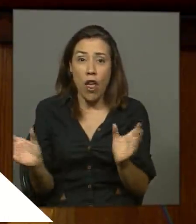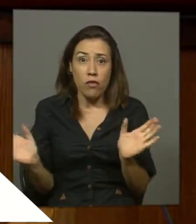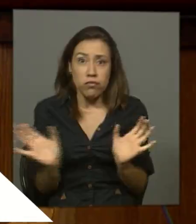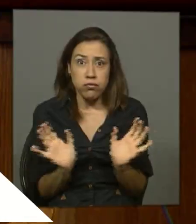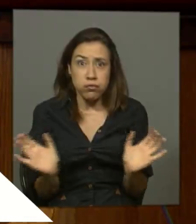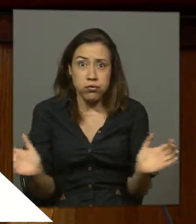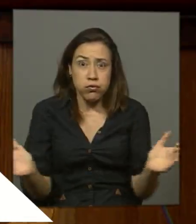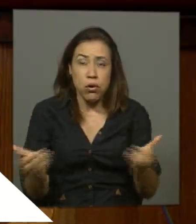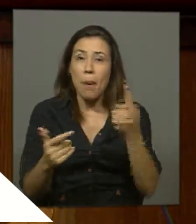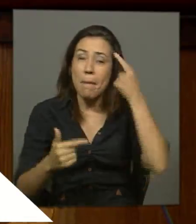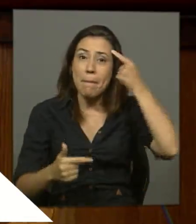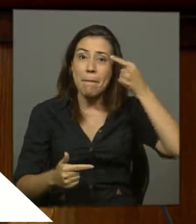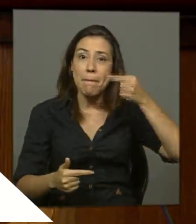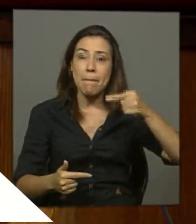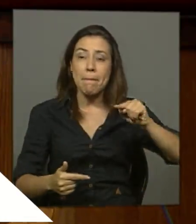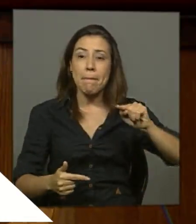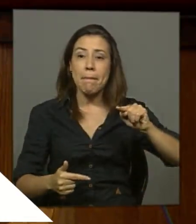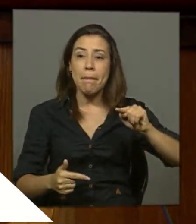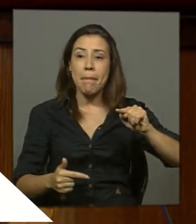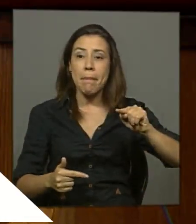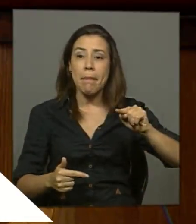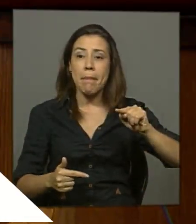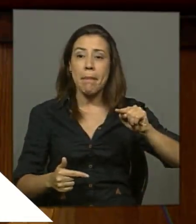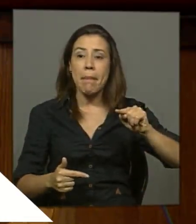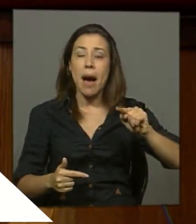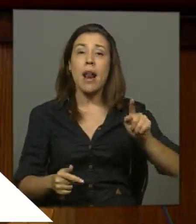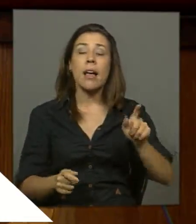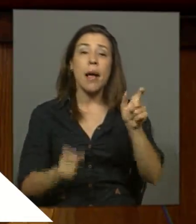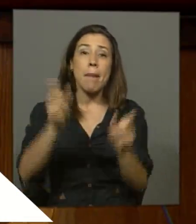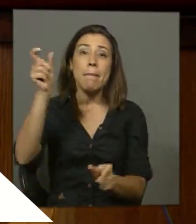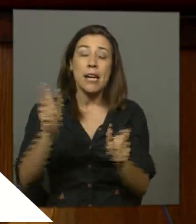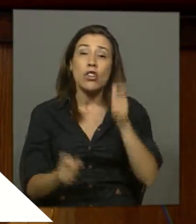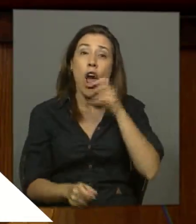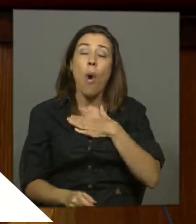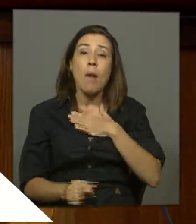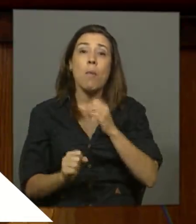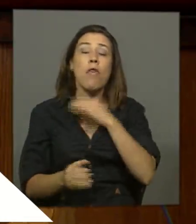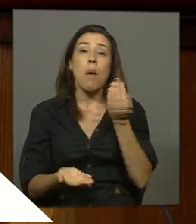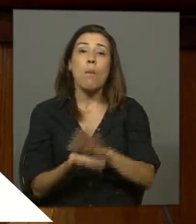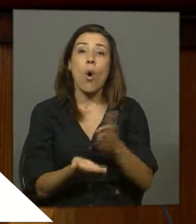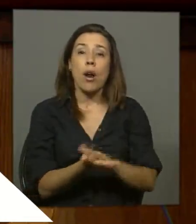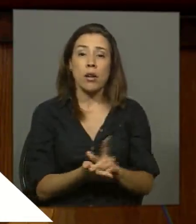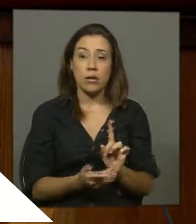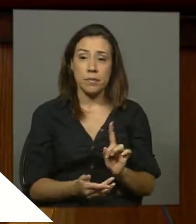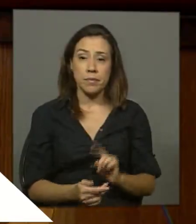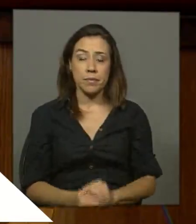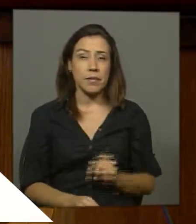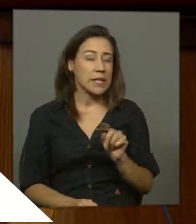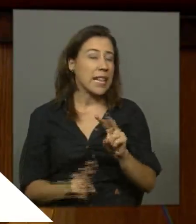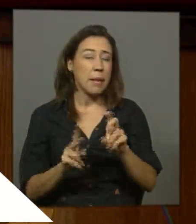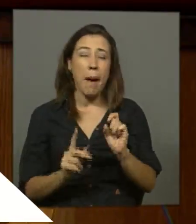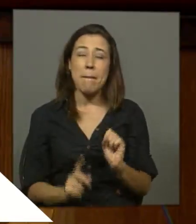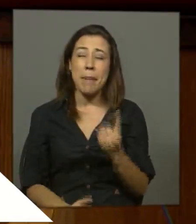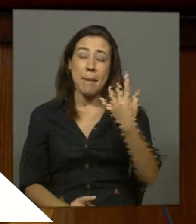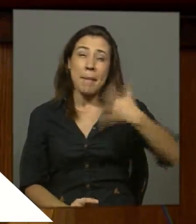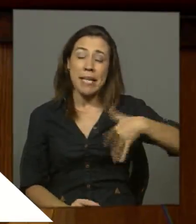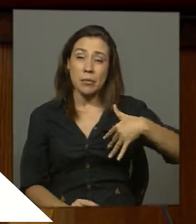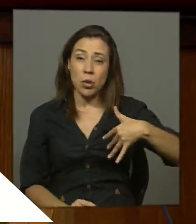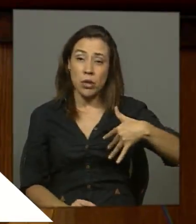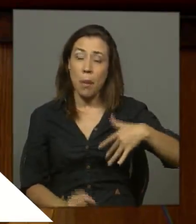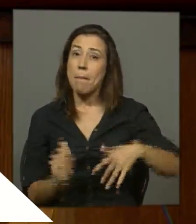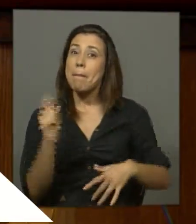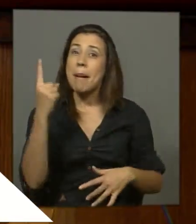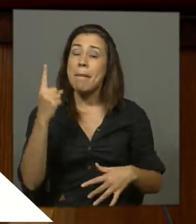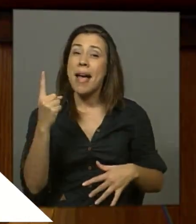impedir de que el las vidas humanas sean las víctimas este es la prioridad señor diputado